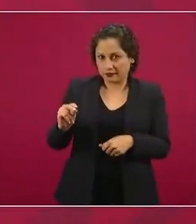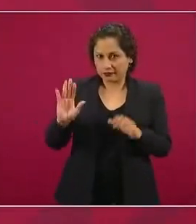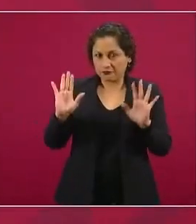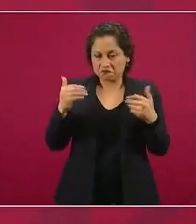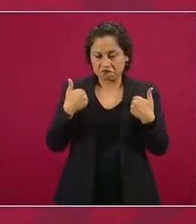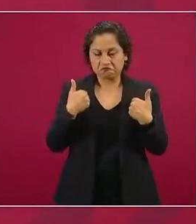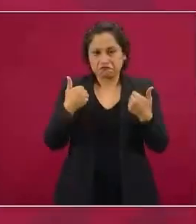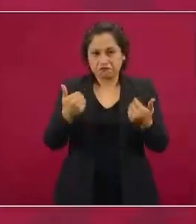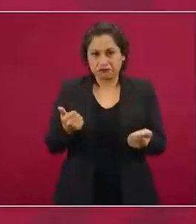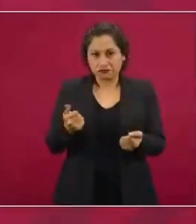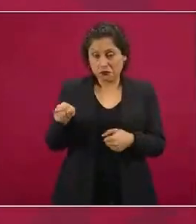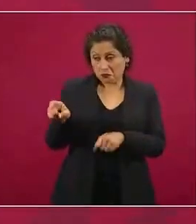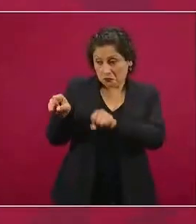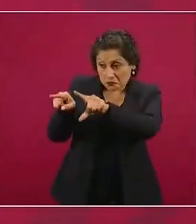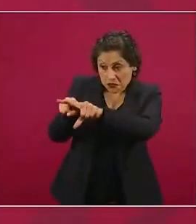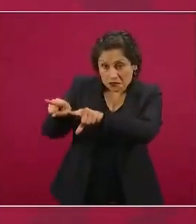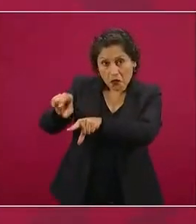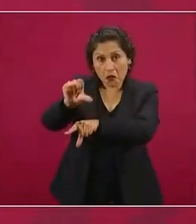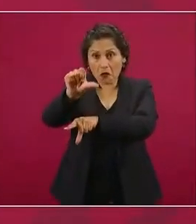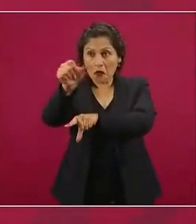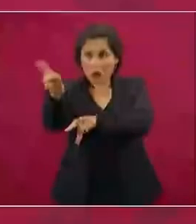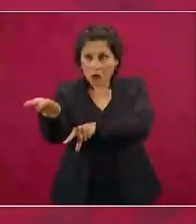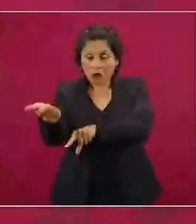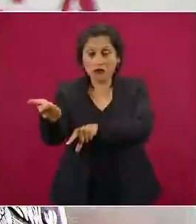y así otras